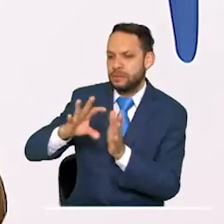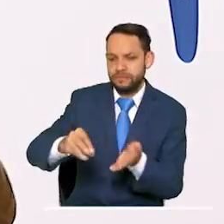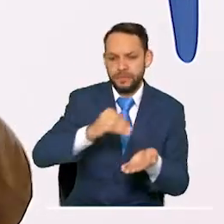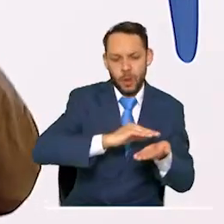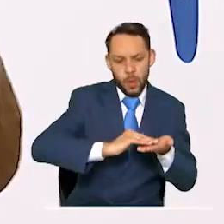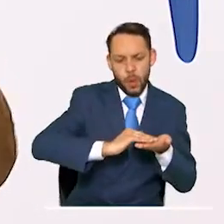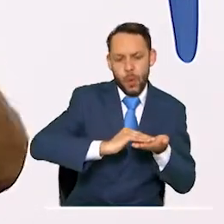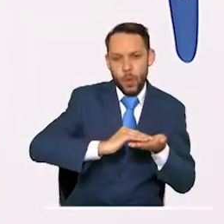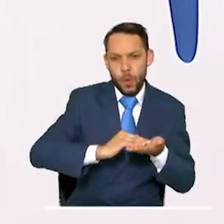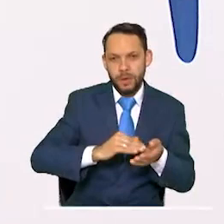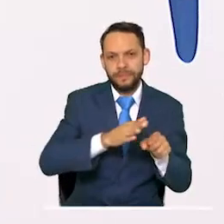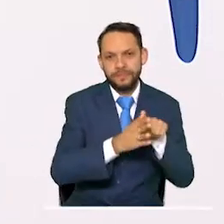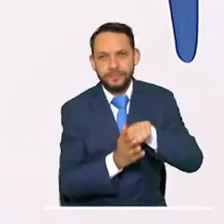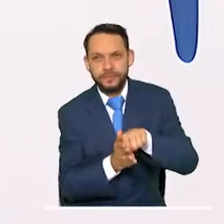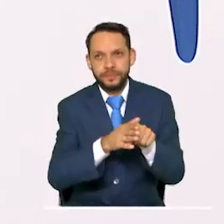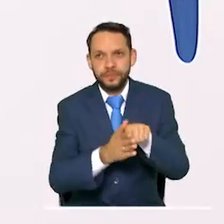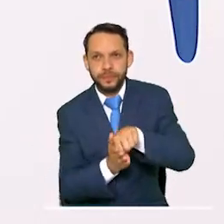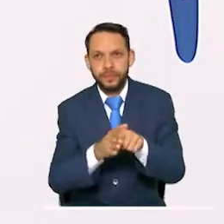la botella de alcohol.